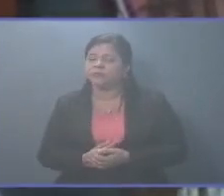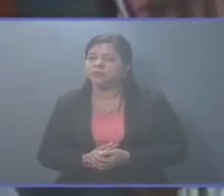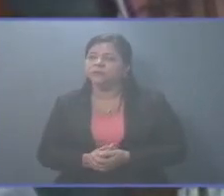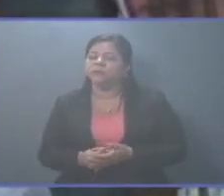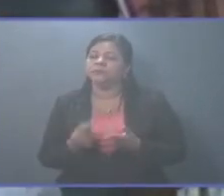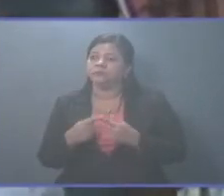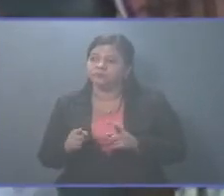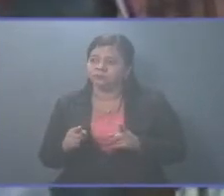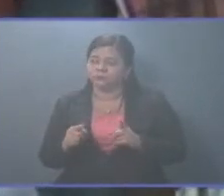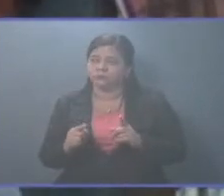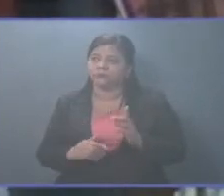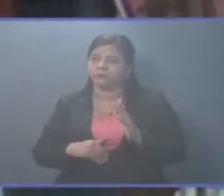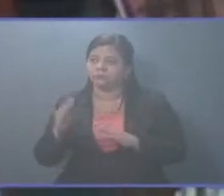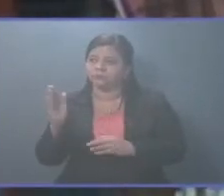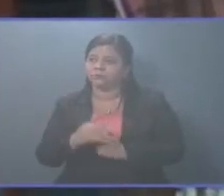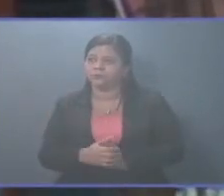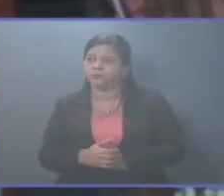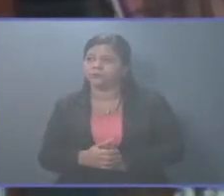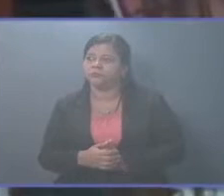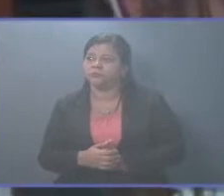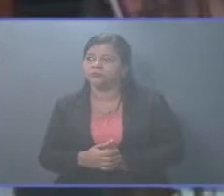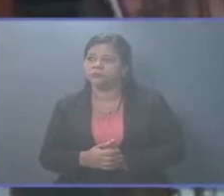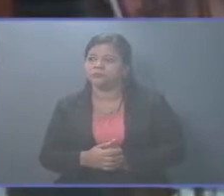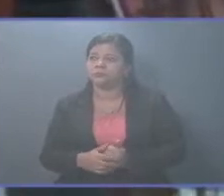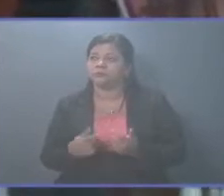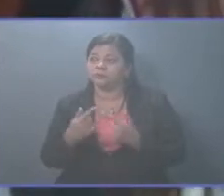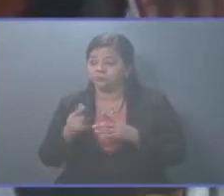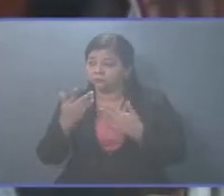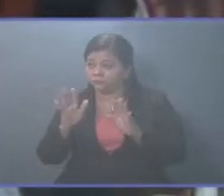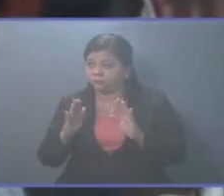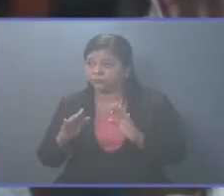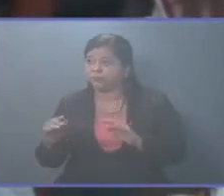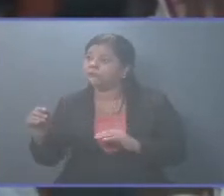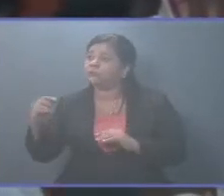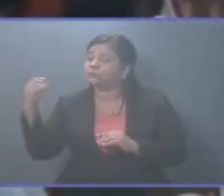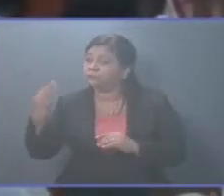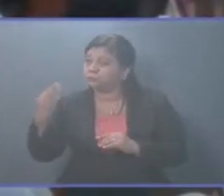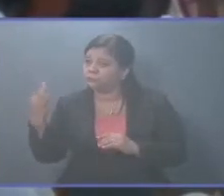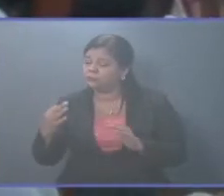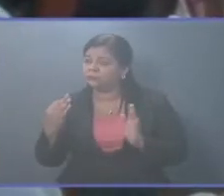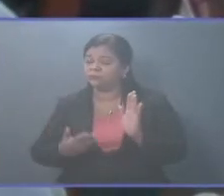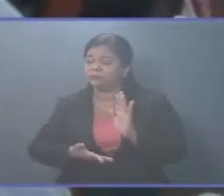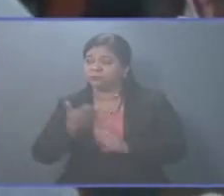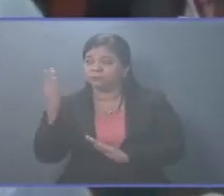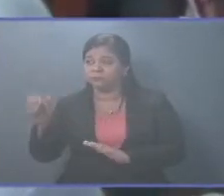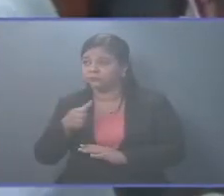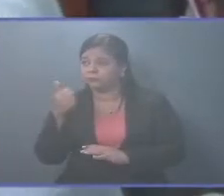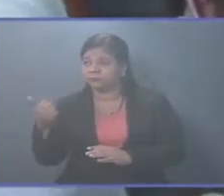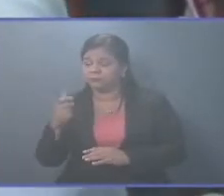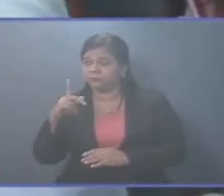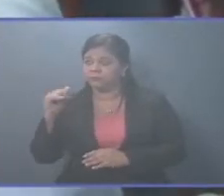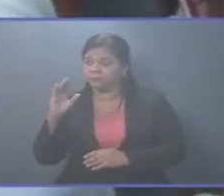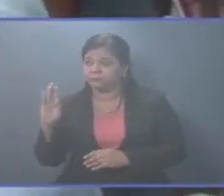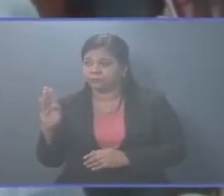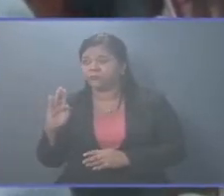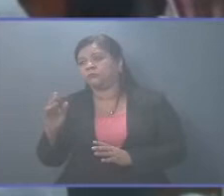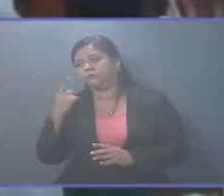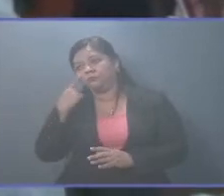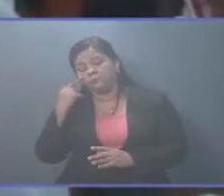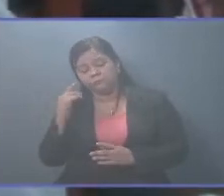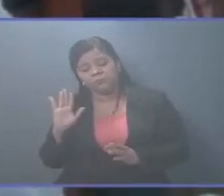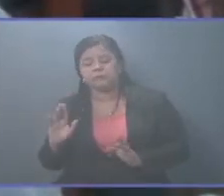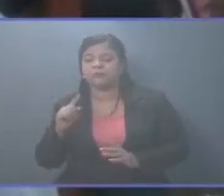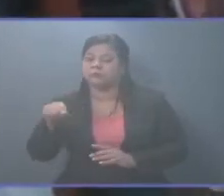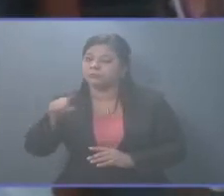Ya, y ni siquiera la hemos creado. O sea, la están creando otros laboratorios. Pero aún así, si tú dices